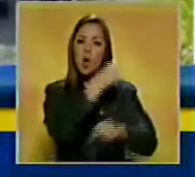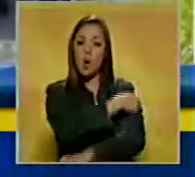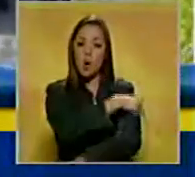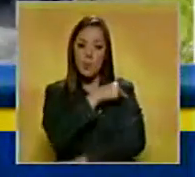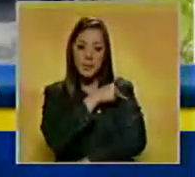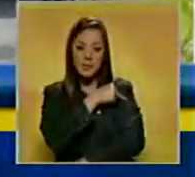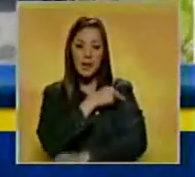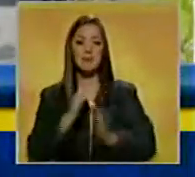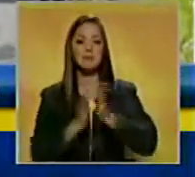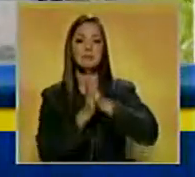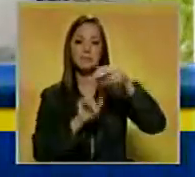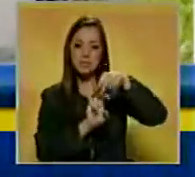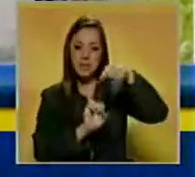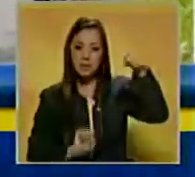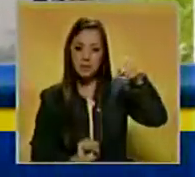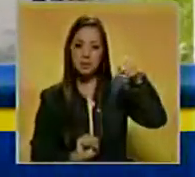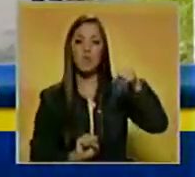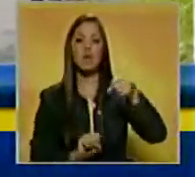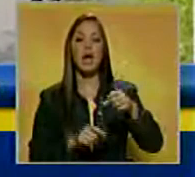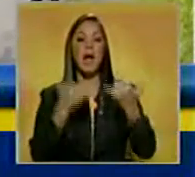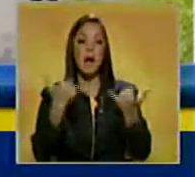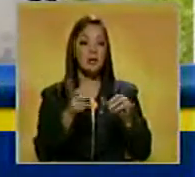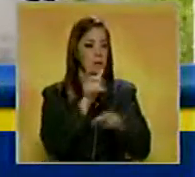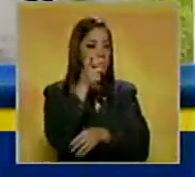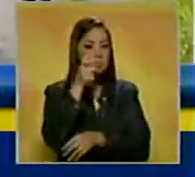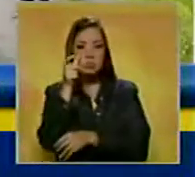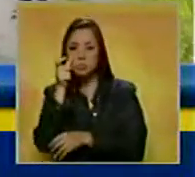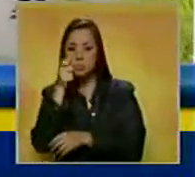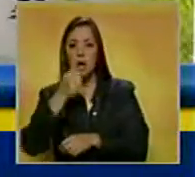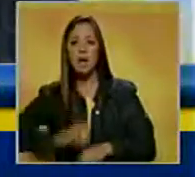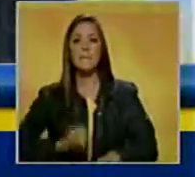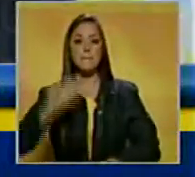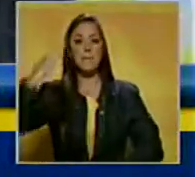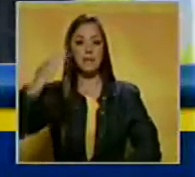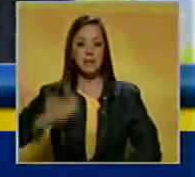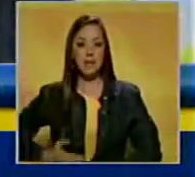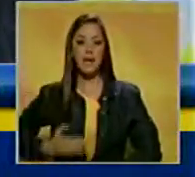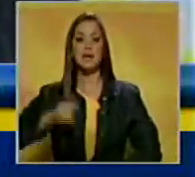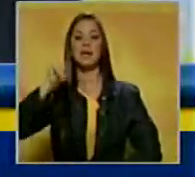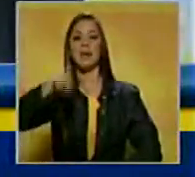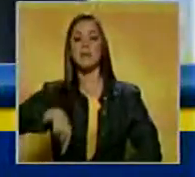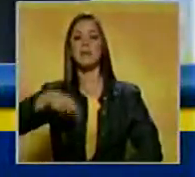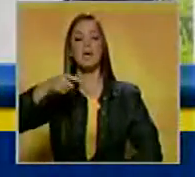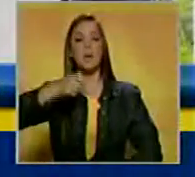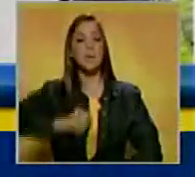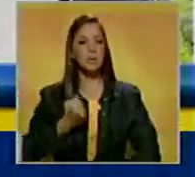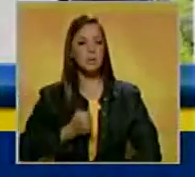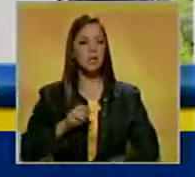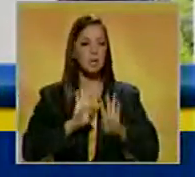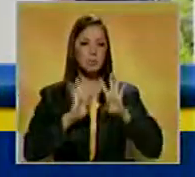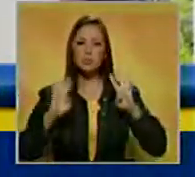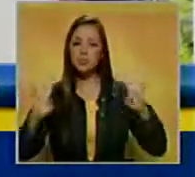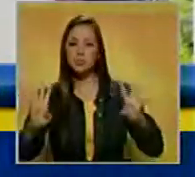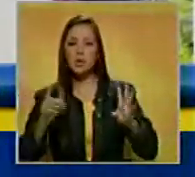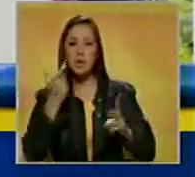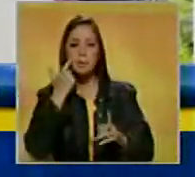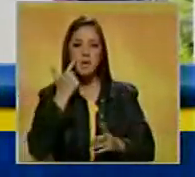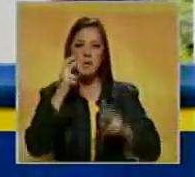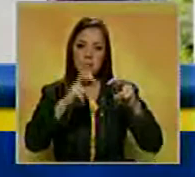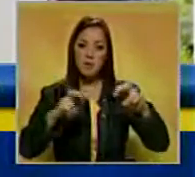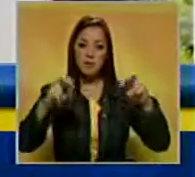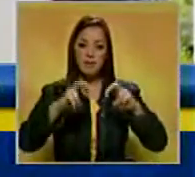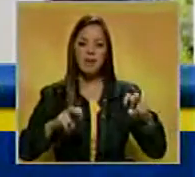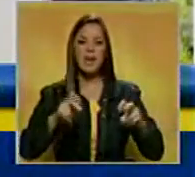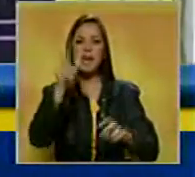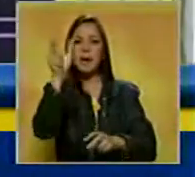de San Cristóbal, la cual permanece custodiada por militares y policías. Esto para identificar a las víctimas. Al cementerio municipal han